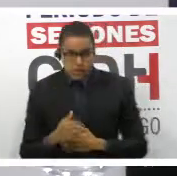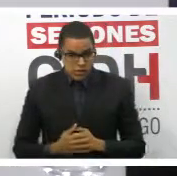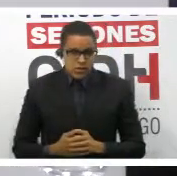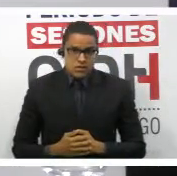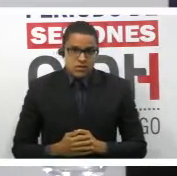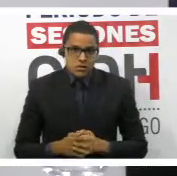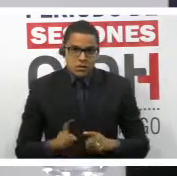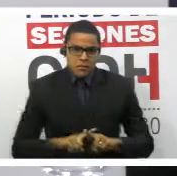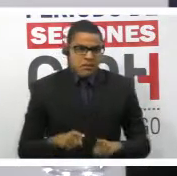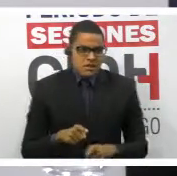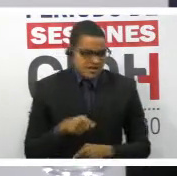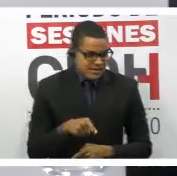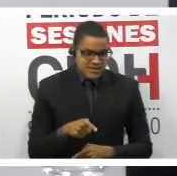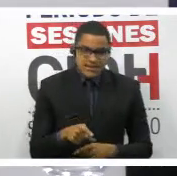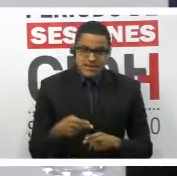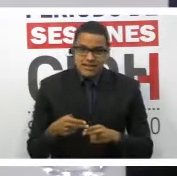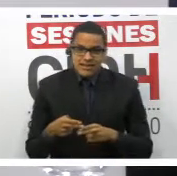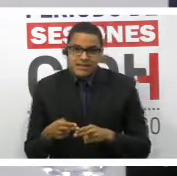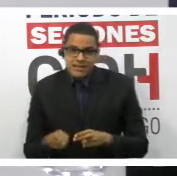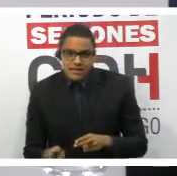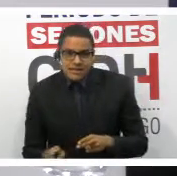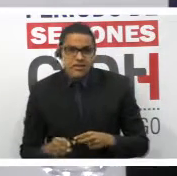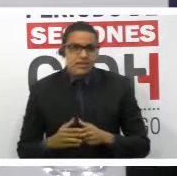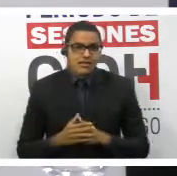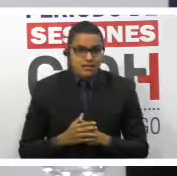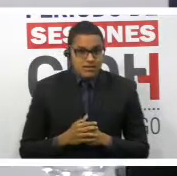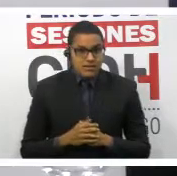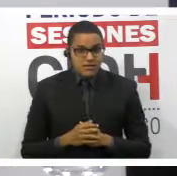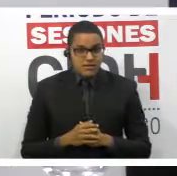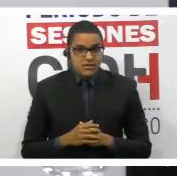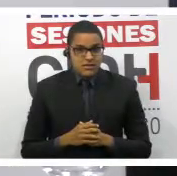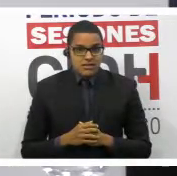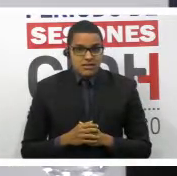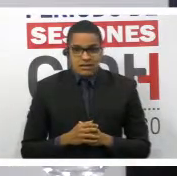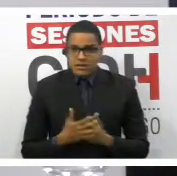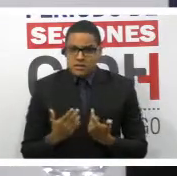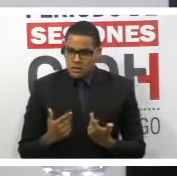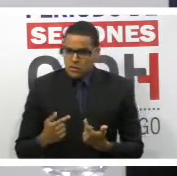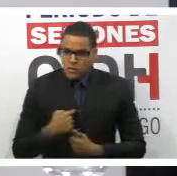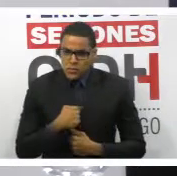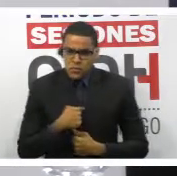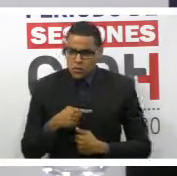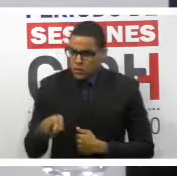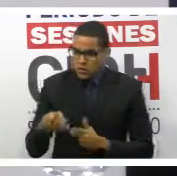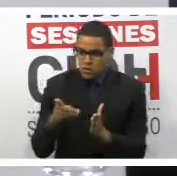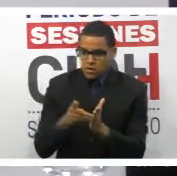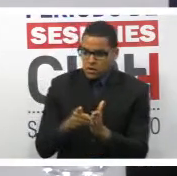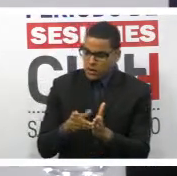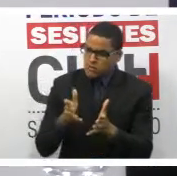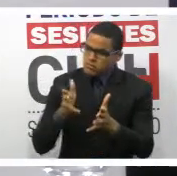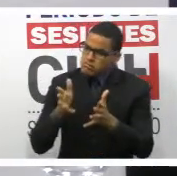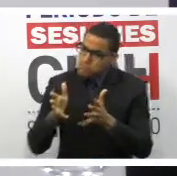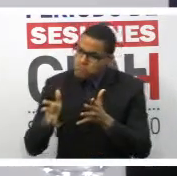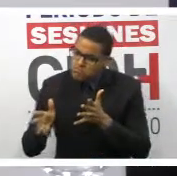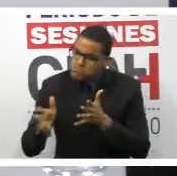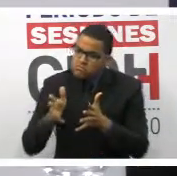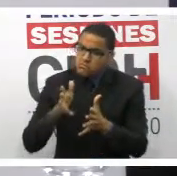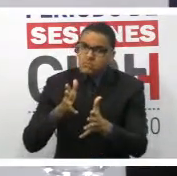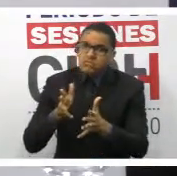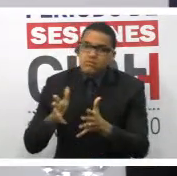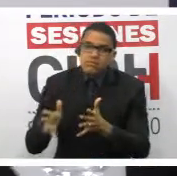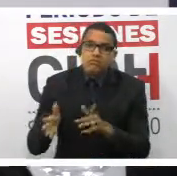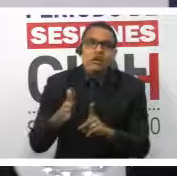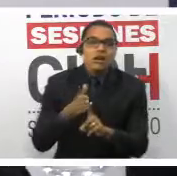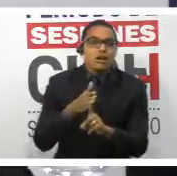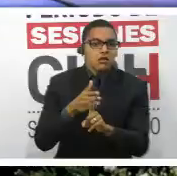sencillas como poder estar en capacidad de dar un trato humano a este grupo de personas tan vulnerables